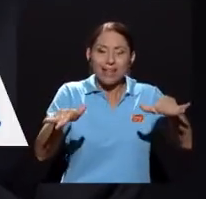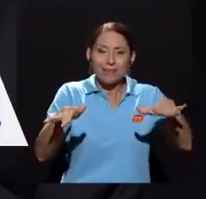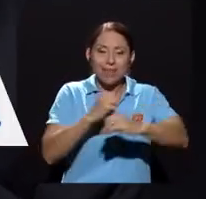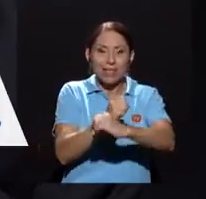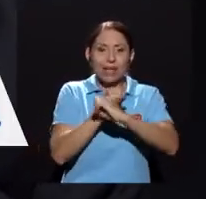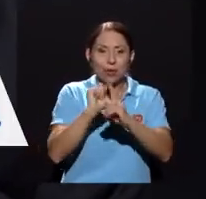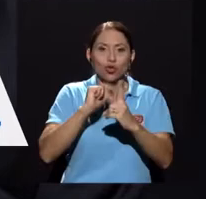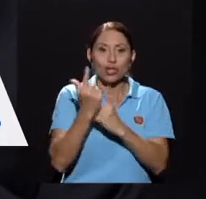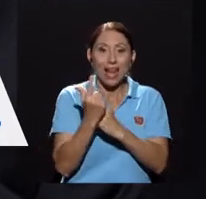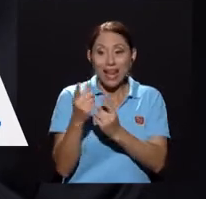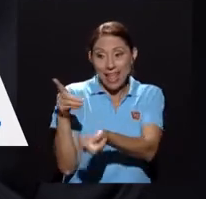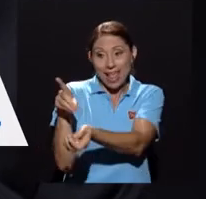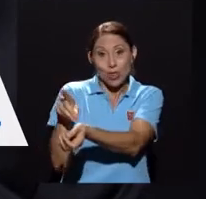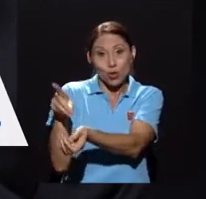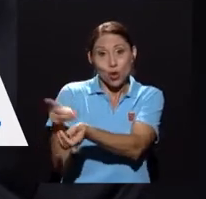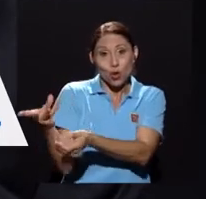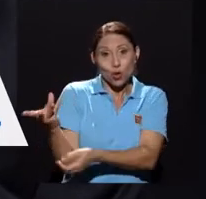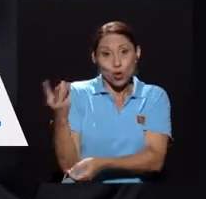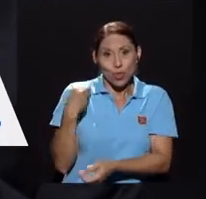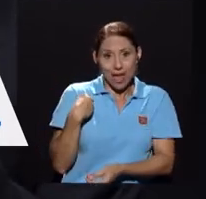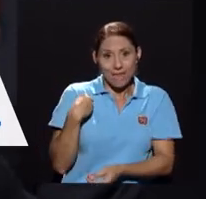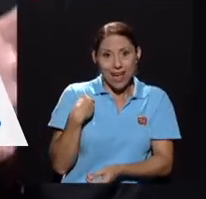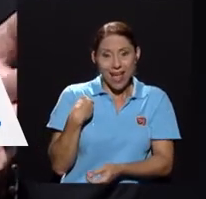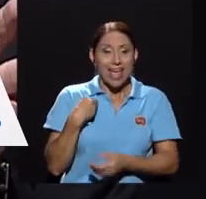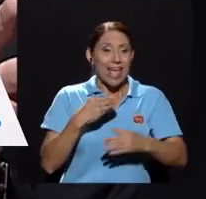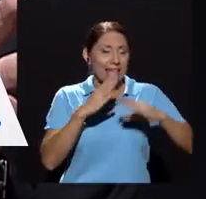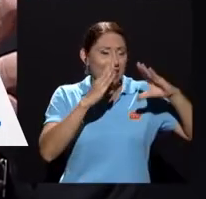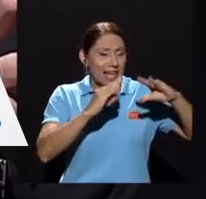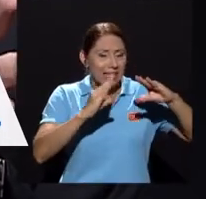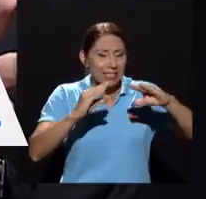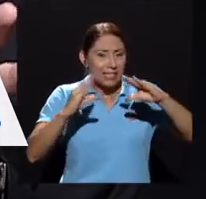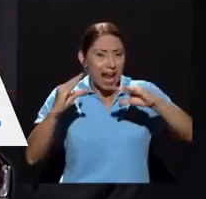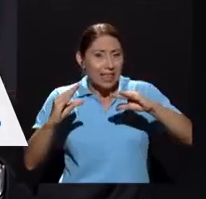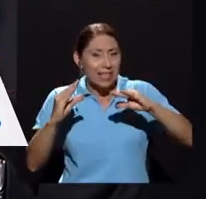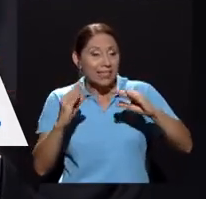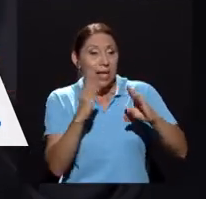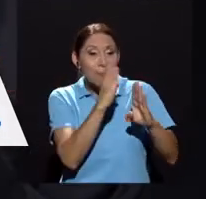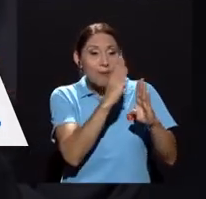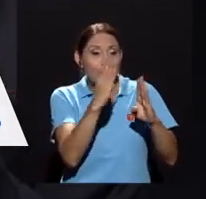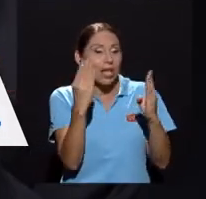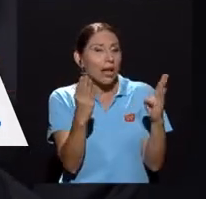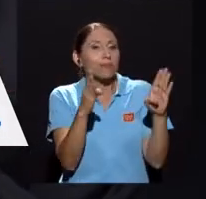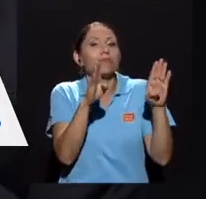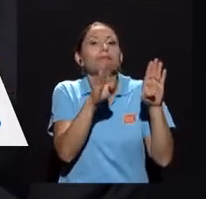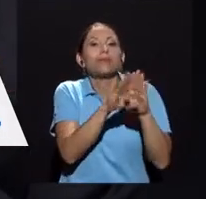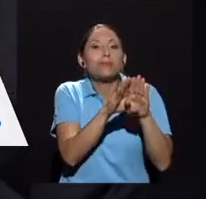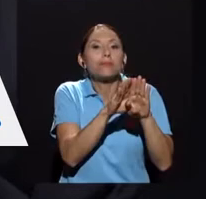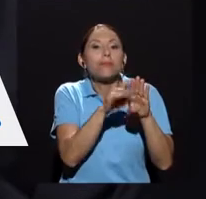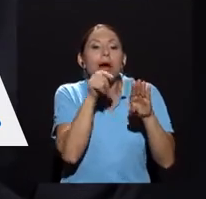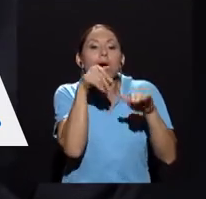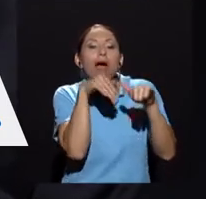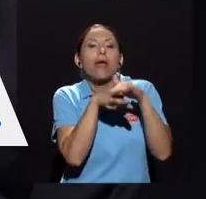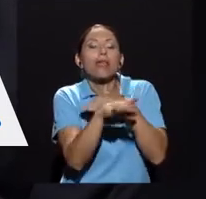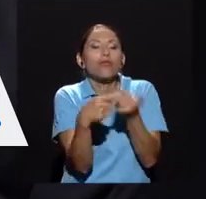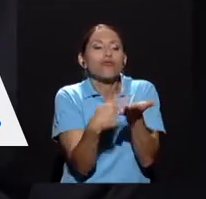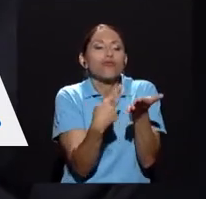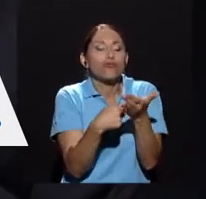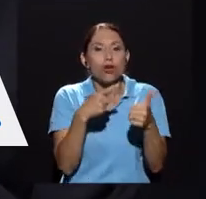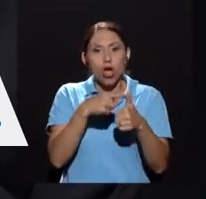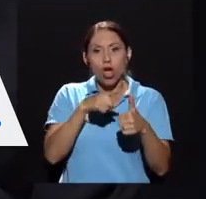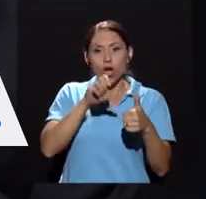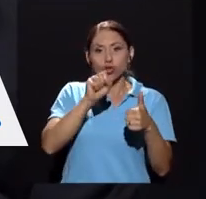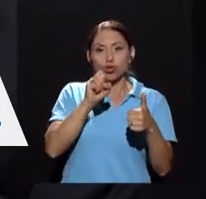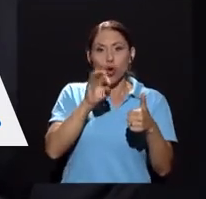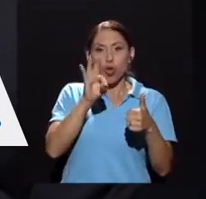tardes se reunían en la biblioteca cerraban para la clientela y se dedicaban a discutirlo y nosotros